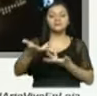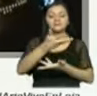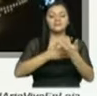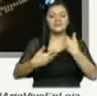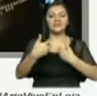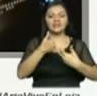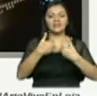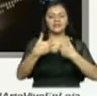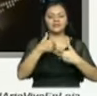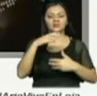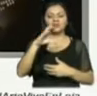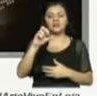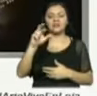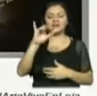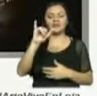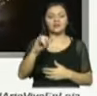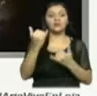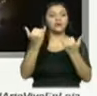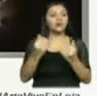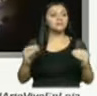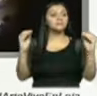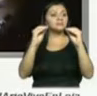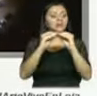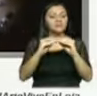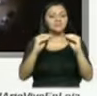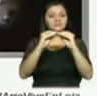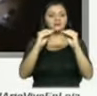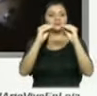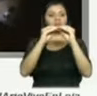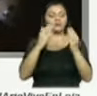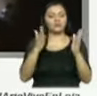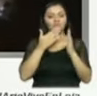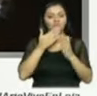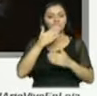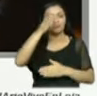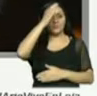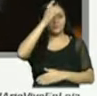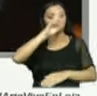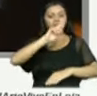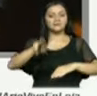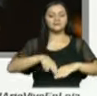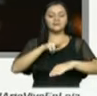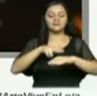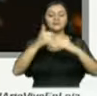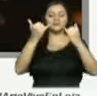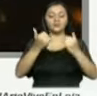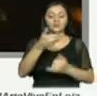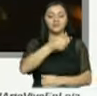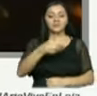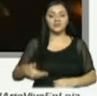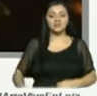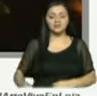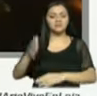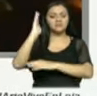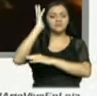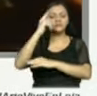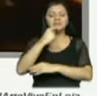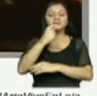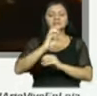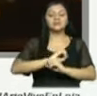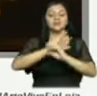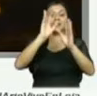Benjamín Carrión, que desde hoy se suma a la cultura nacional. El presidente, durante su discurso